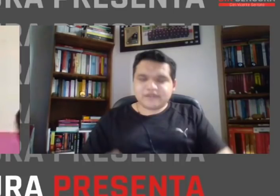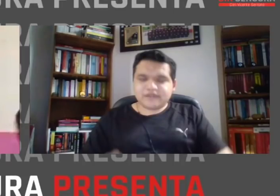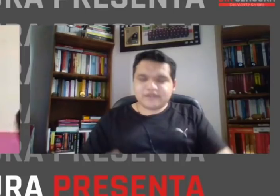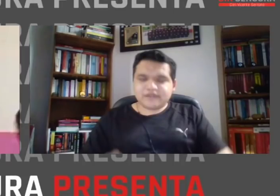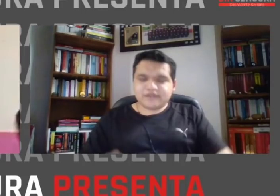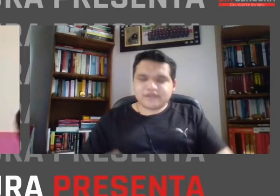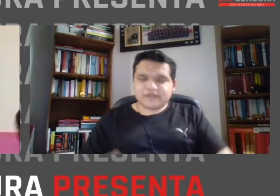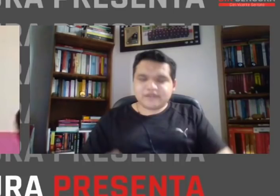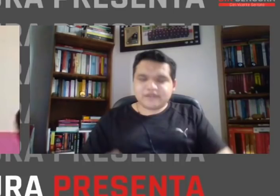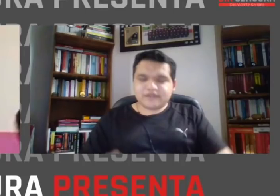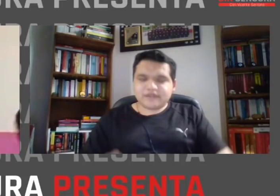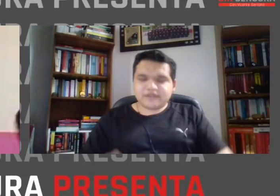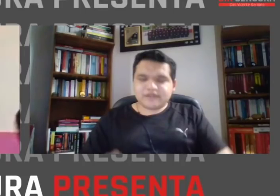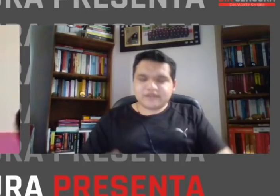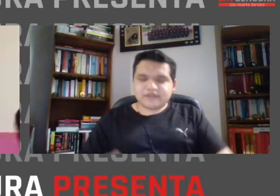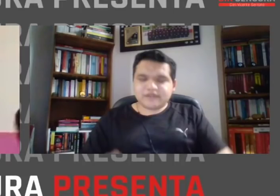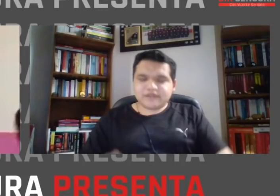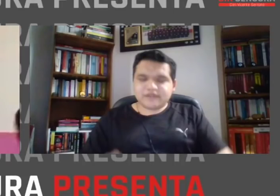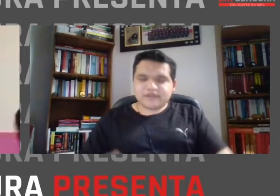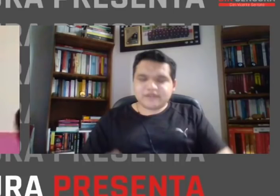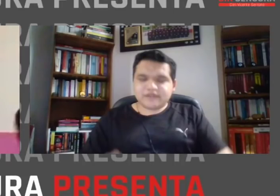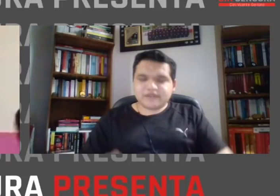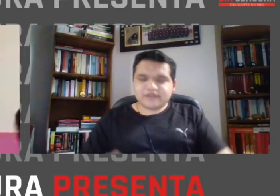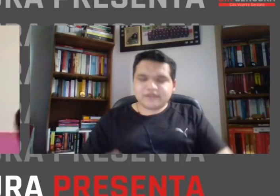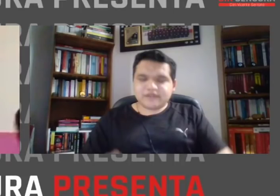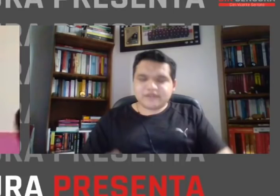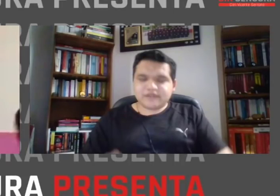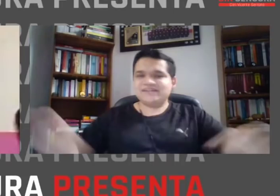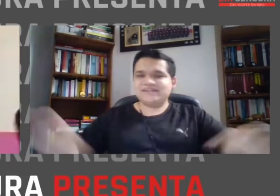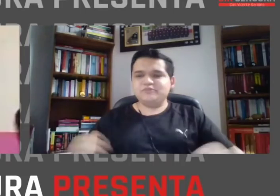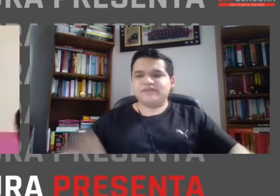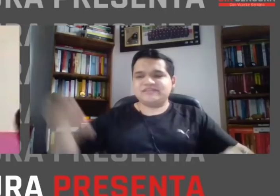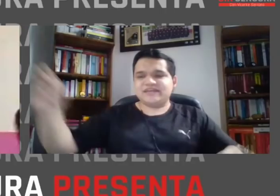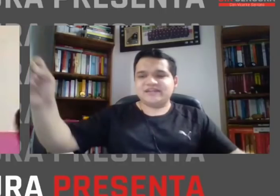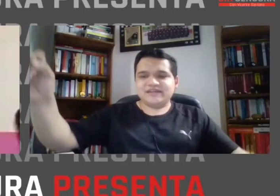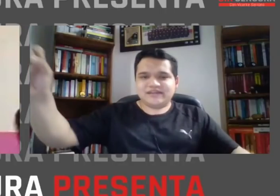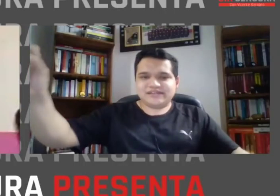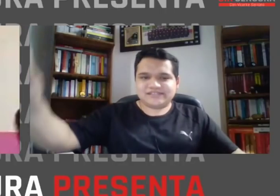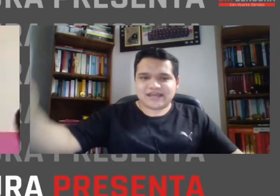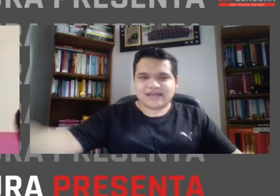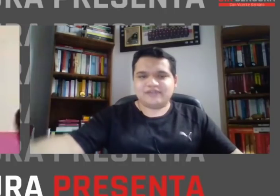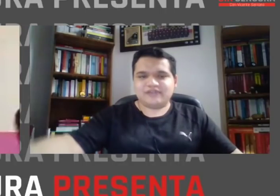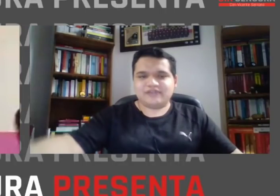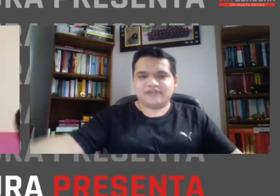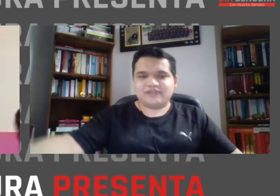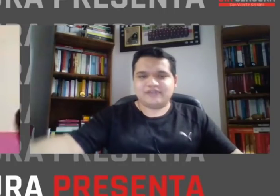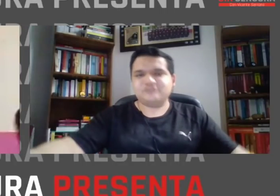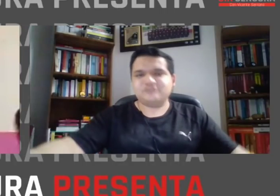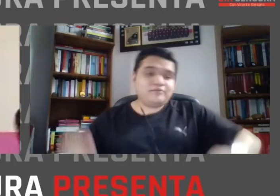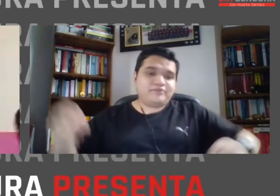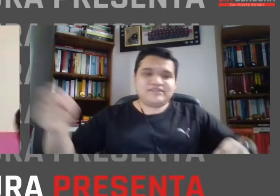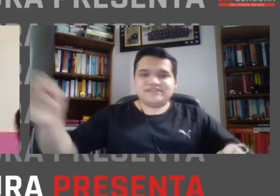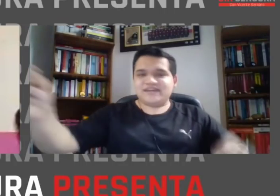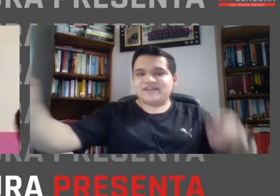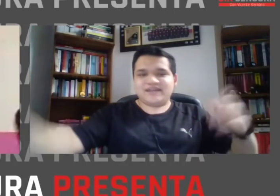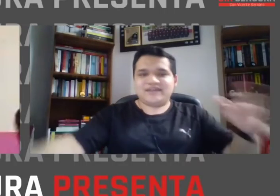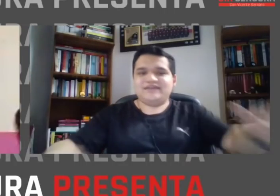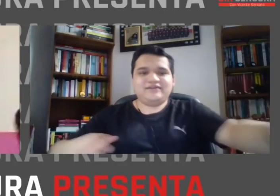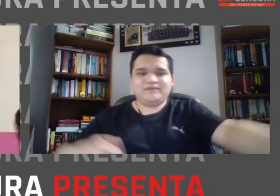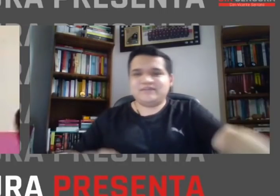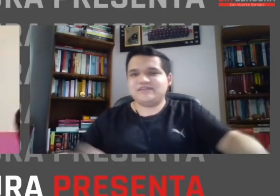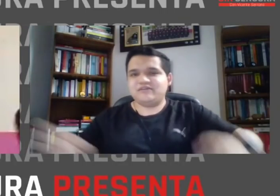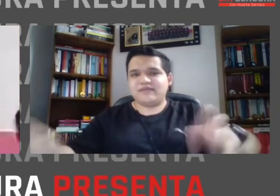presidente, por eso López Obrador empieza a lanzar, no, pues puede ser esta Rocionale, puede